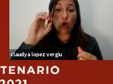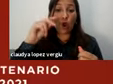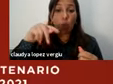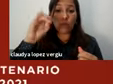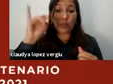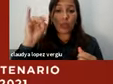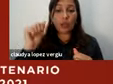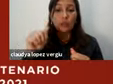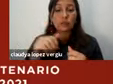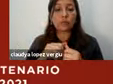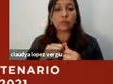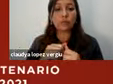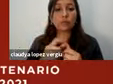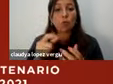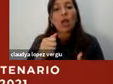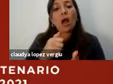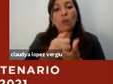aplicarse para estas acciones.